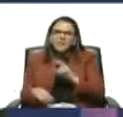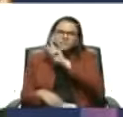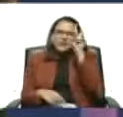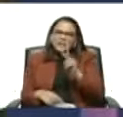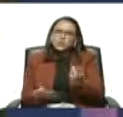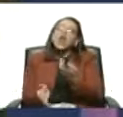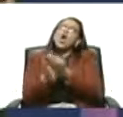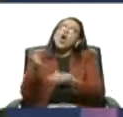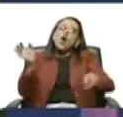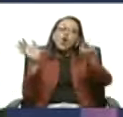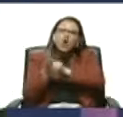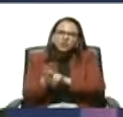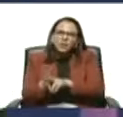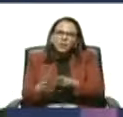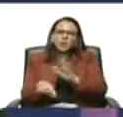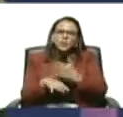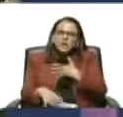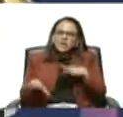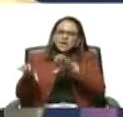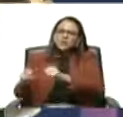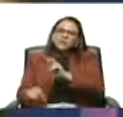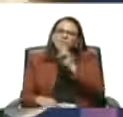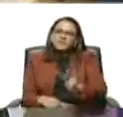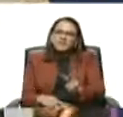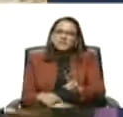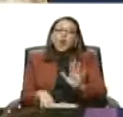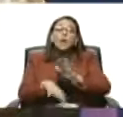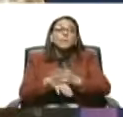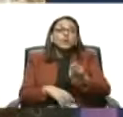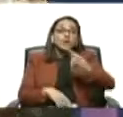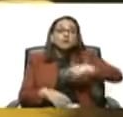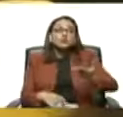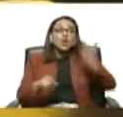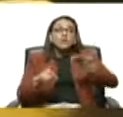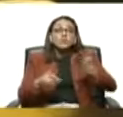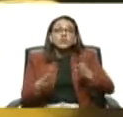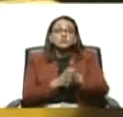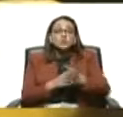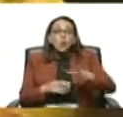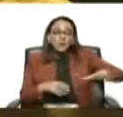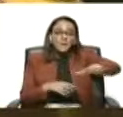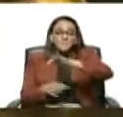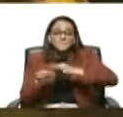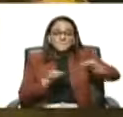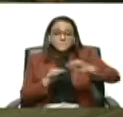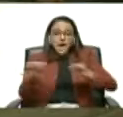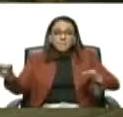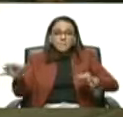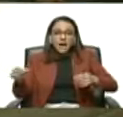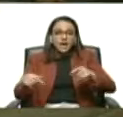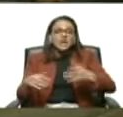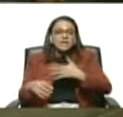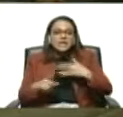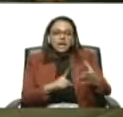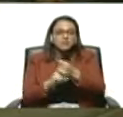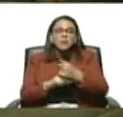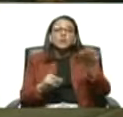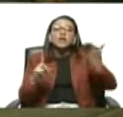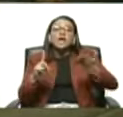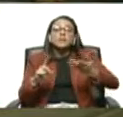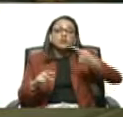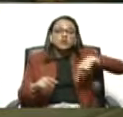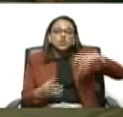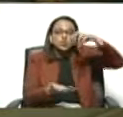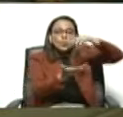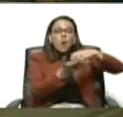la apropiación de nuestros recursos, la posición geográfica, geopolítica, el modelo de enseñanza que